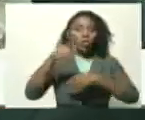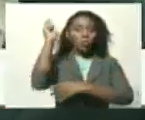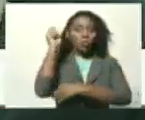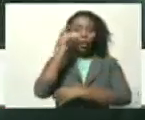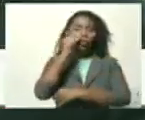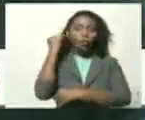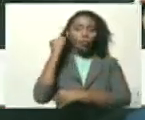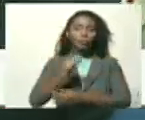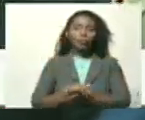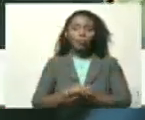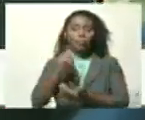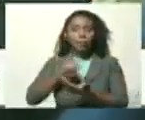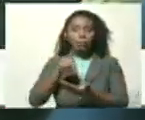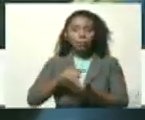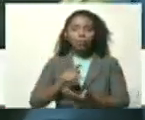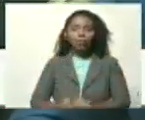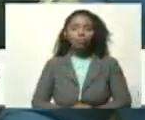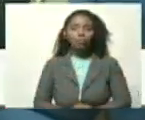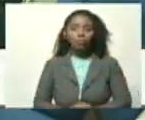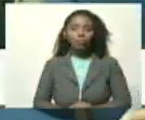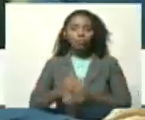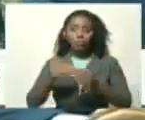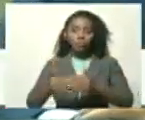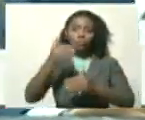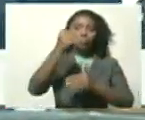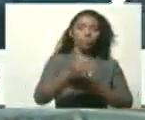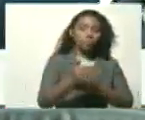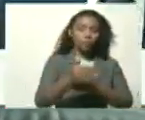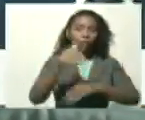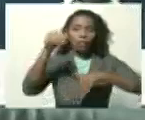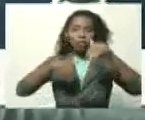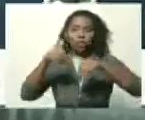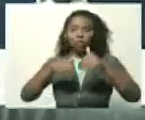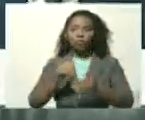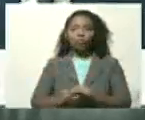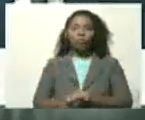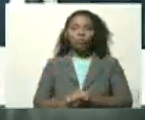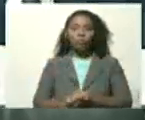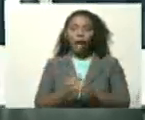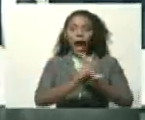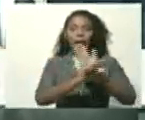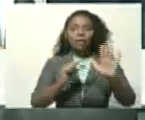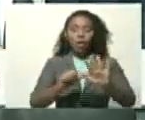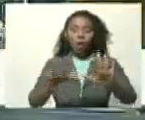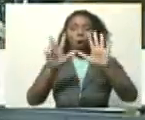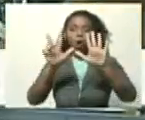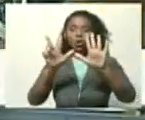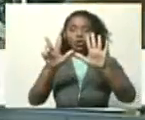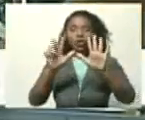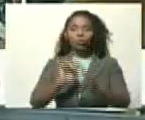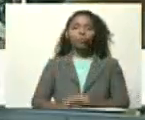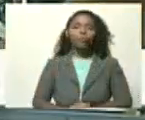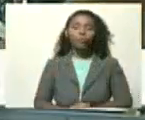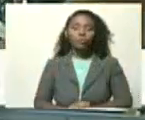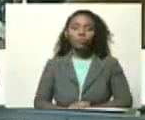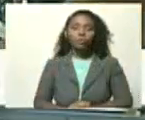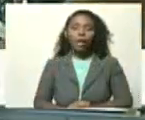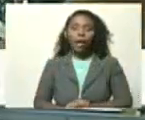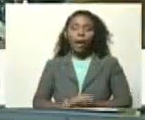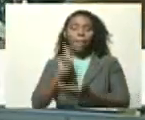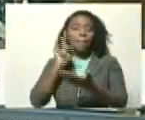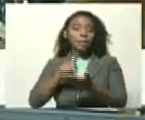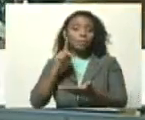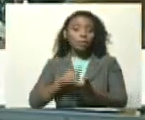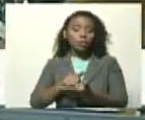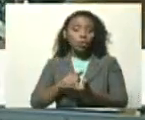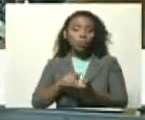diputados y diputadas presentes. Postulación y votaciones. Artículo 8. La postulación